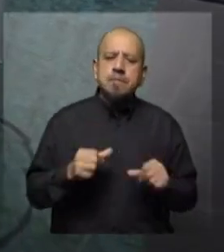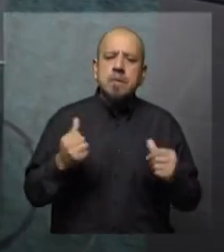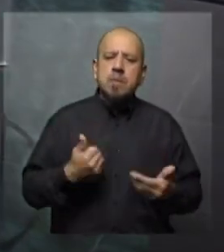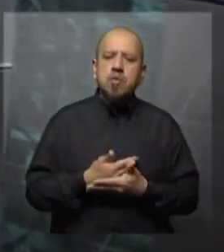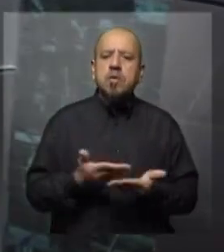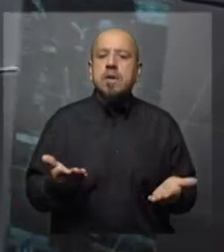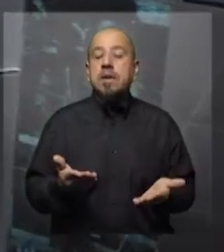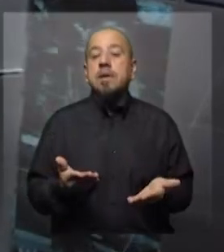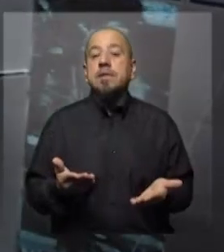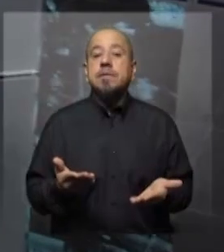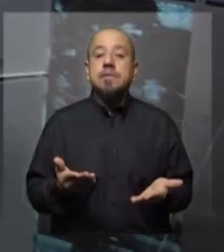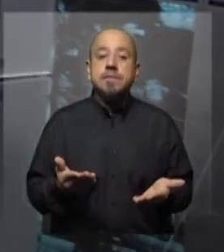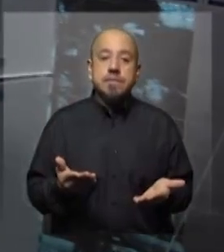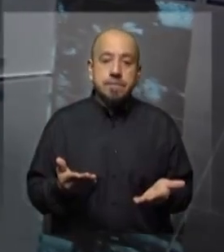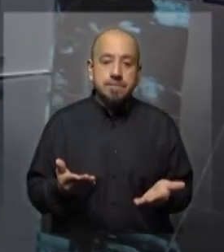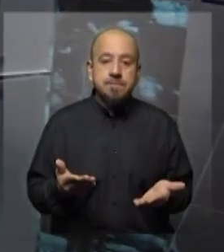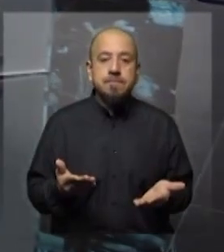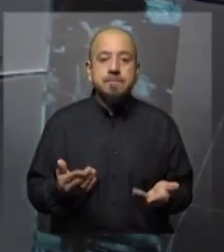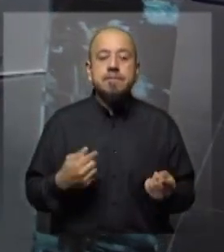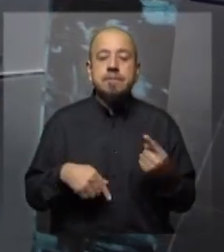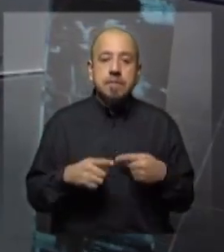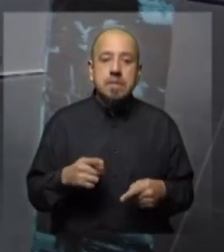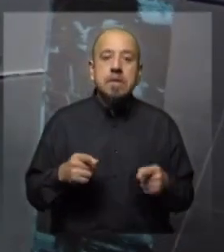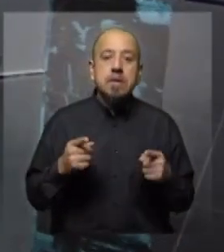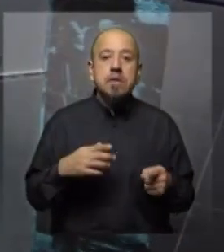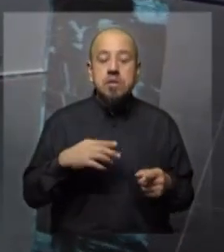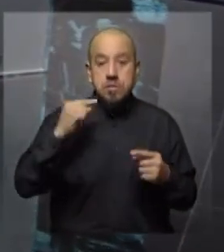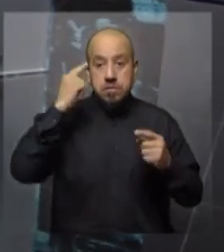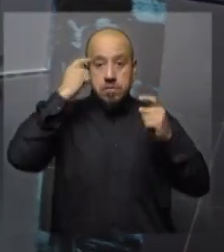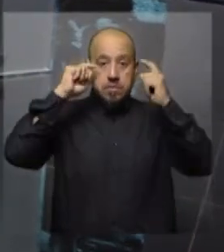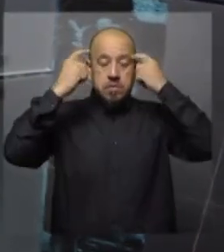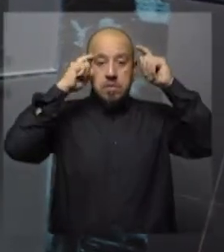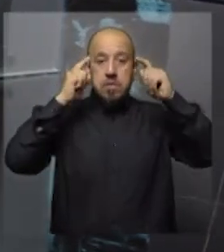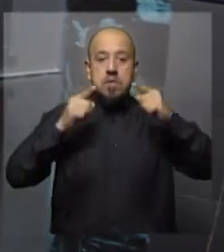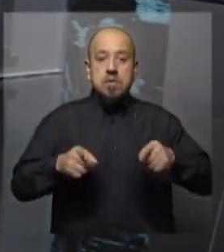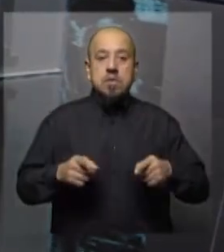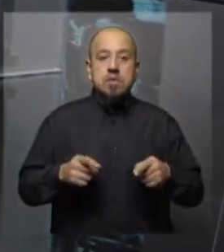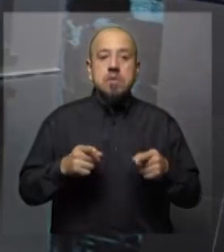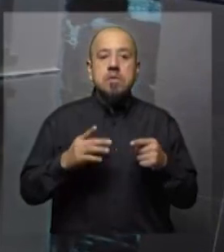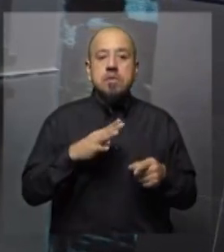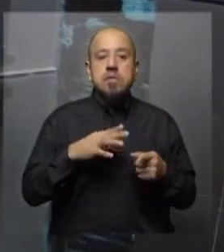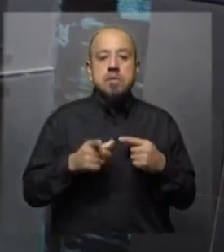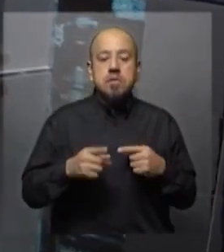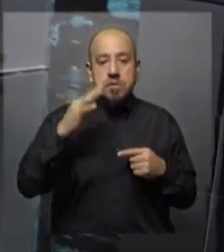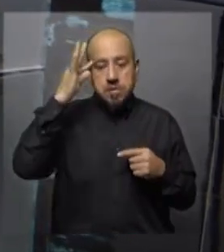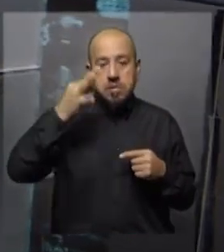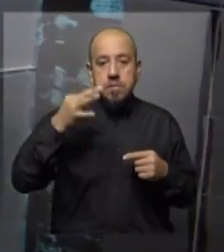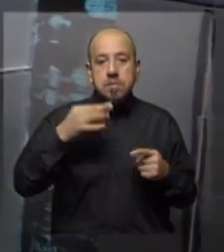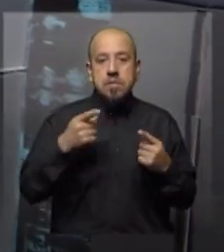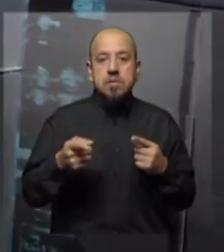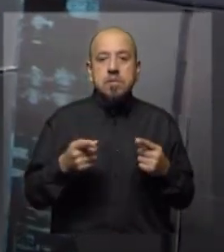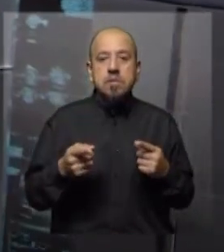claro eso implica innovar y acá vemos la vigencia también realmente fermentario